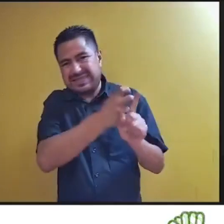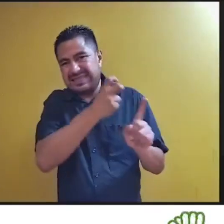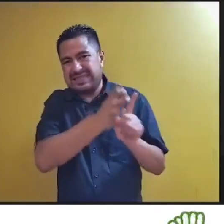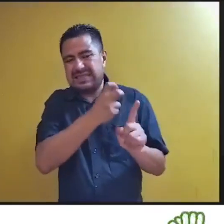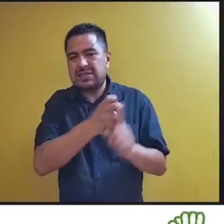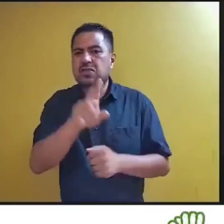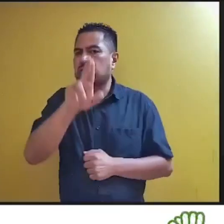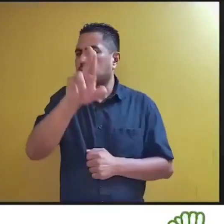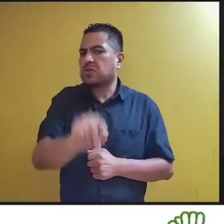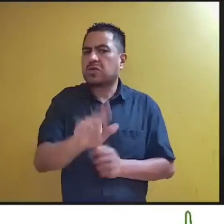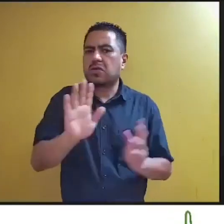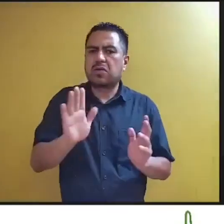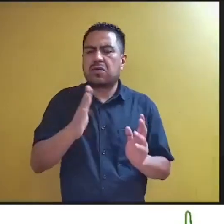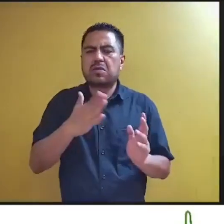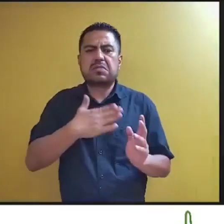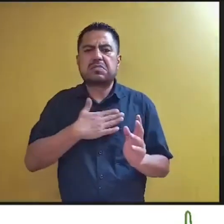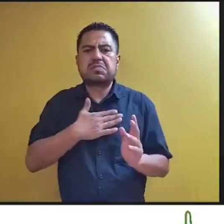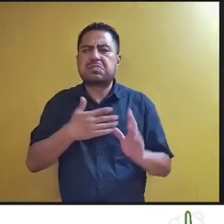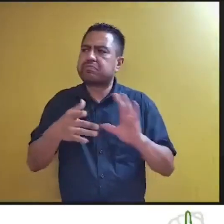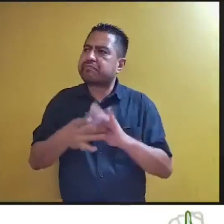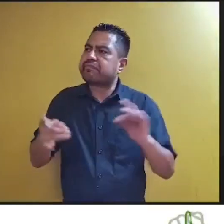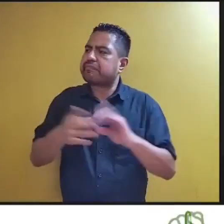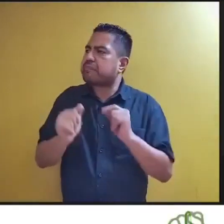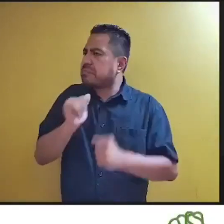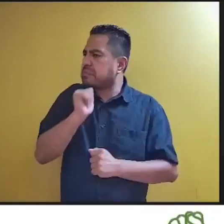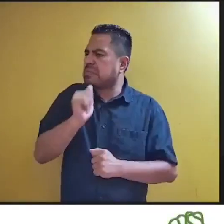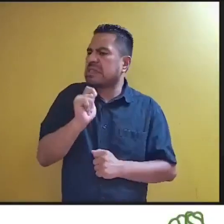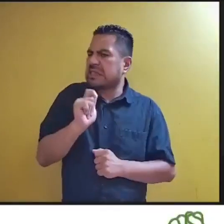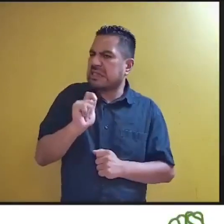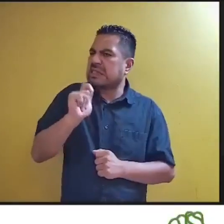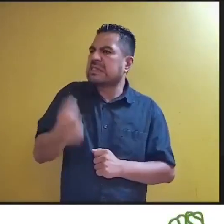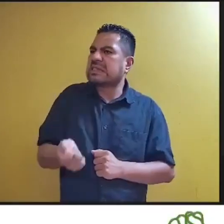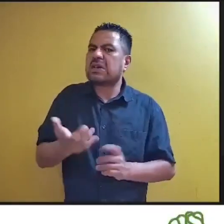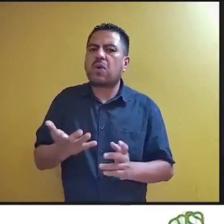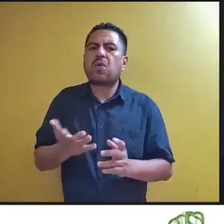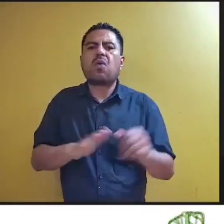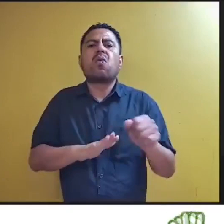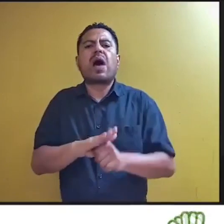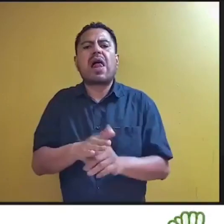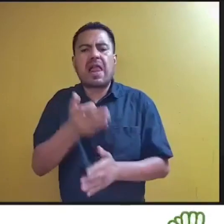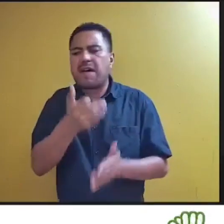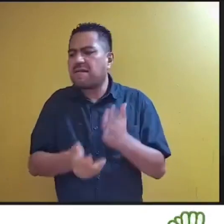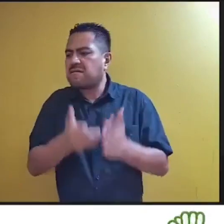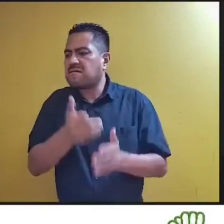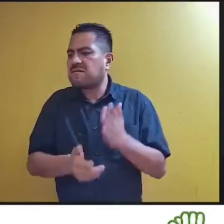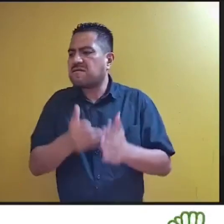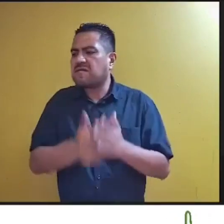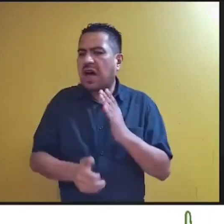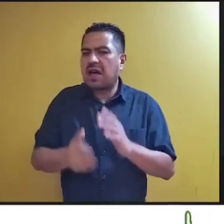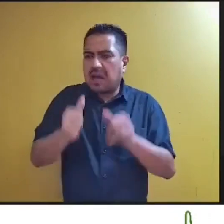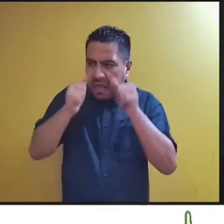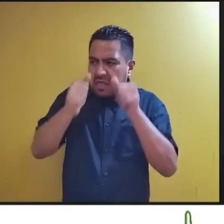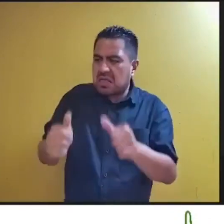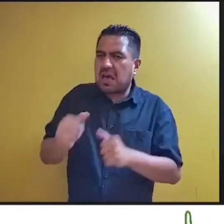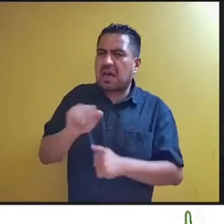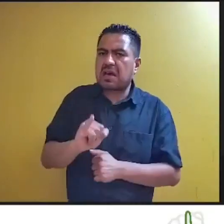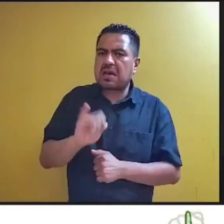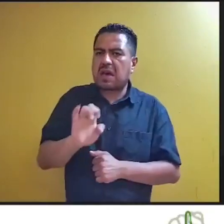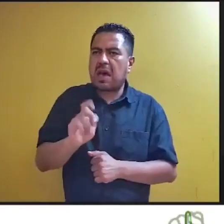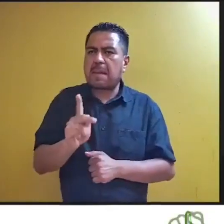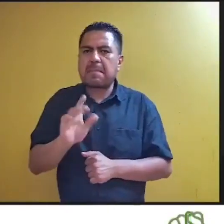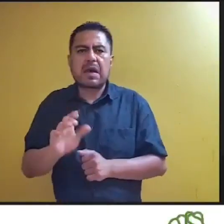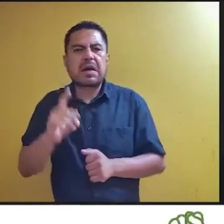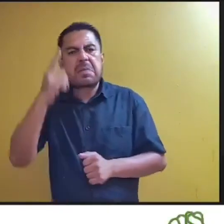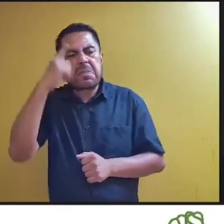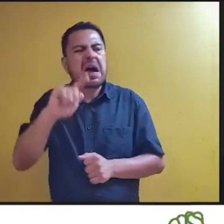no nos cita en qué está faltando el Instituto Electoral